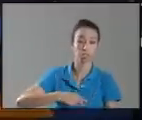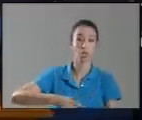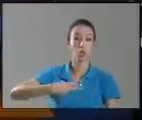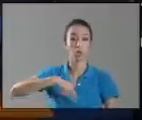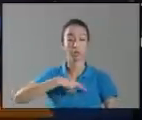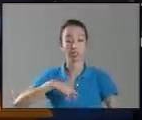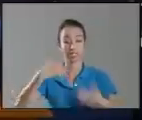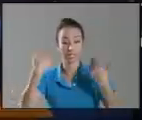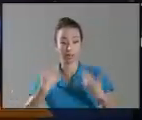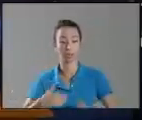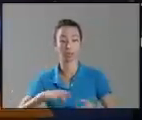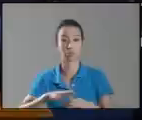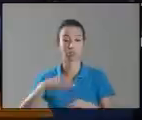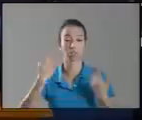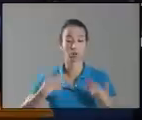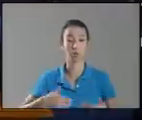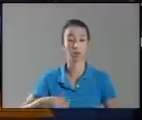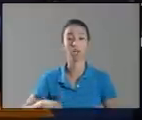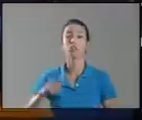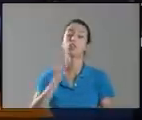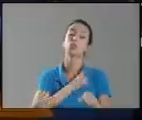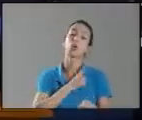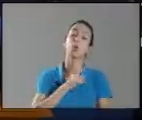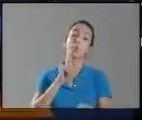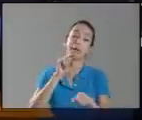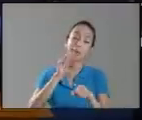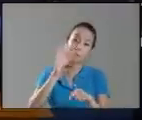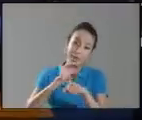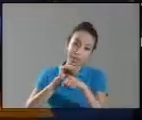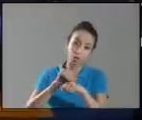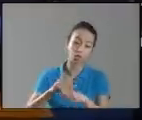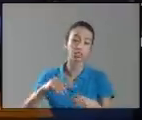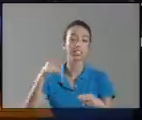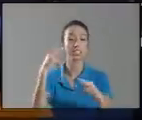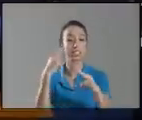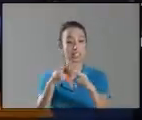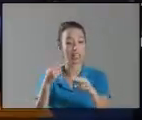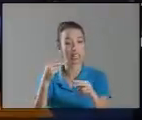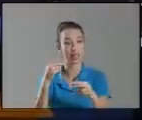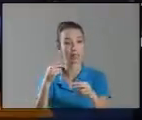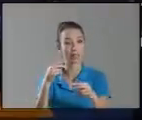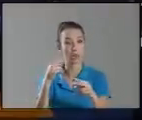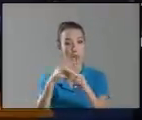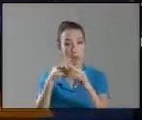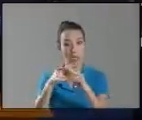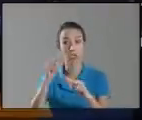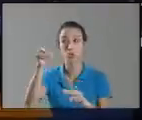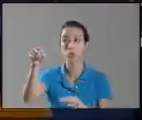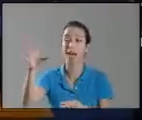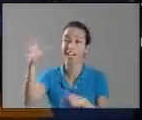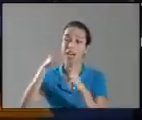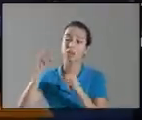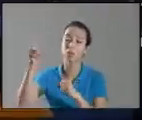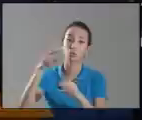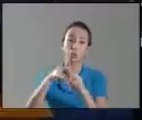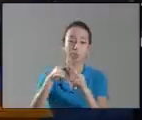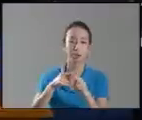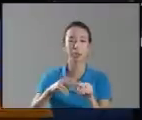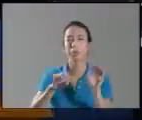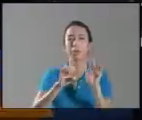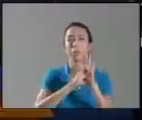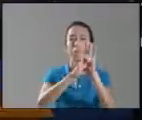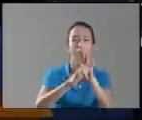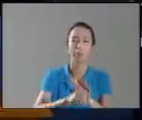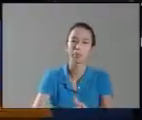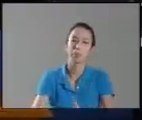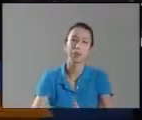Que siete mujeres se acercarán a un solo hombre en aquel tiempo diciéndole, nosotras nos vestiremos de nuestros vestidos y comeremos nuestro pan. Solo déjanos llamarnos